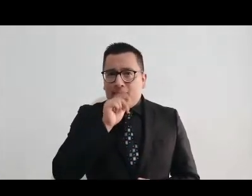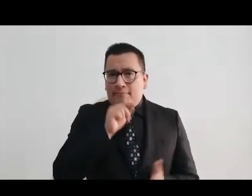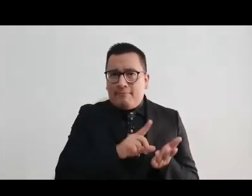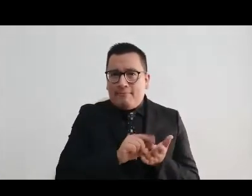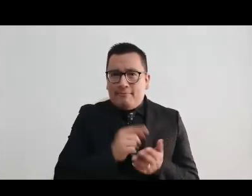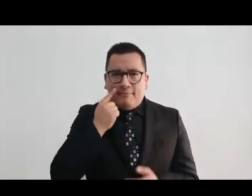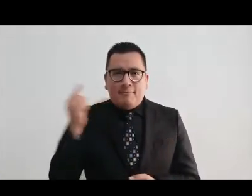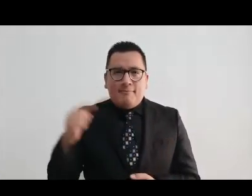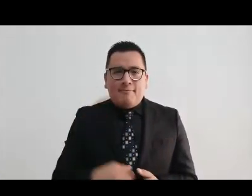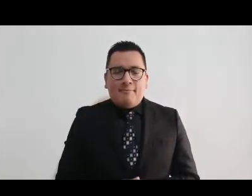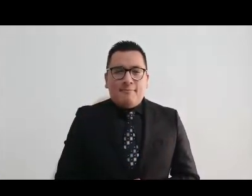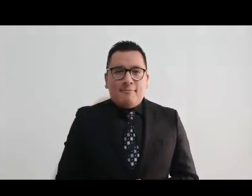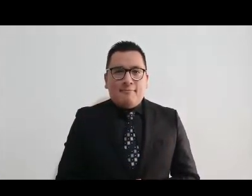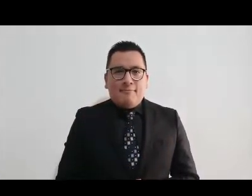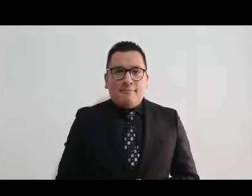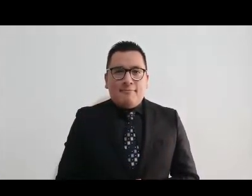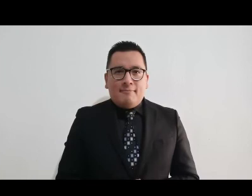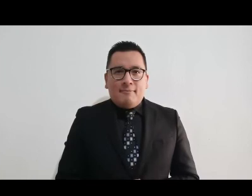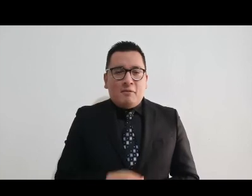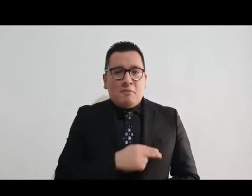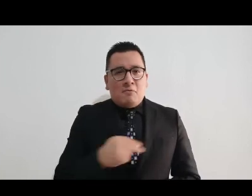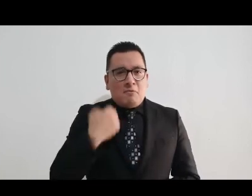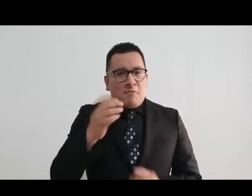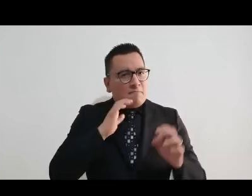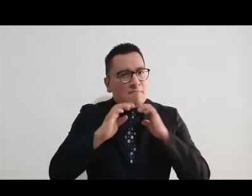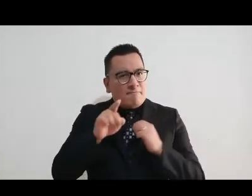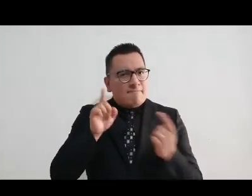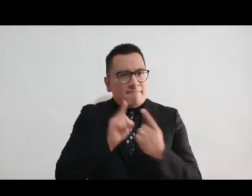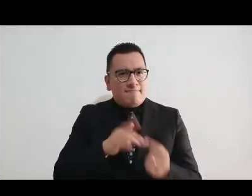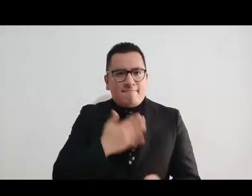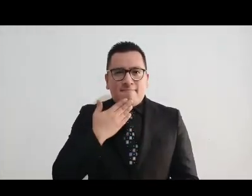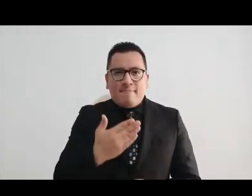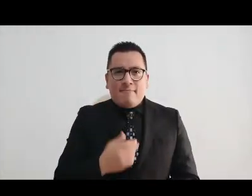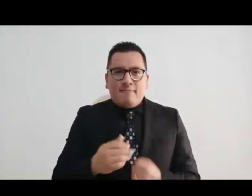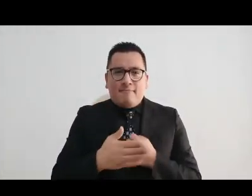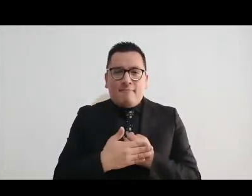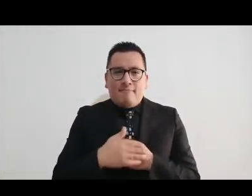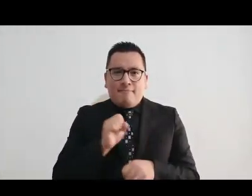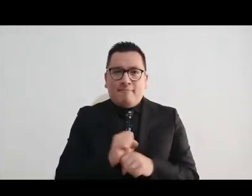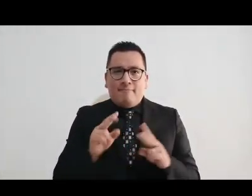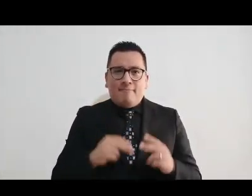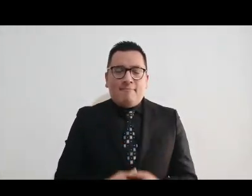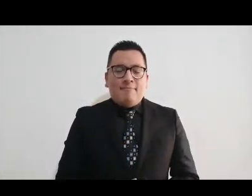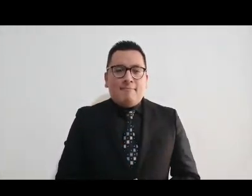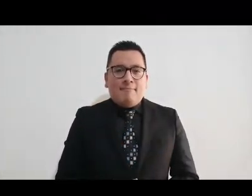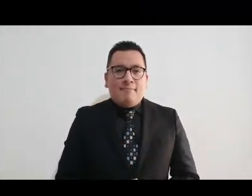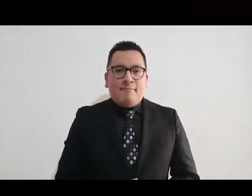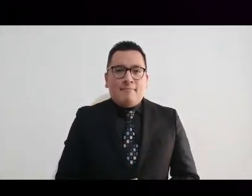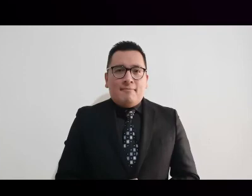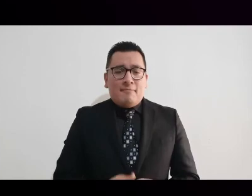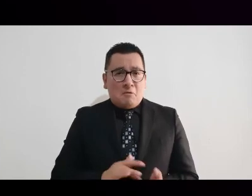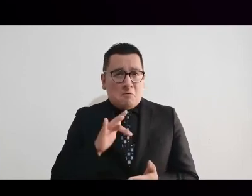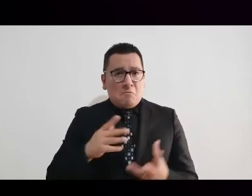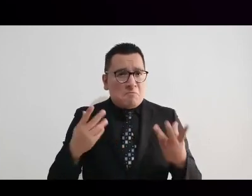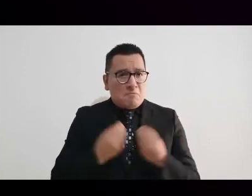programa-radiofónico y en Twitter, laurna-IEC. Queremos tener comunicación con usted. Pásenla muy bien. Hasta la próxima semana. Gracias